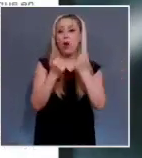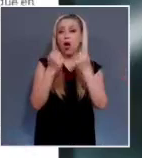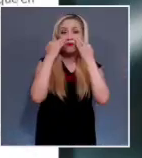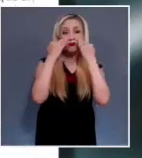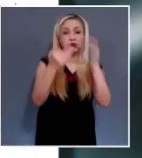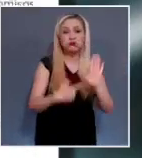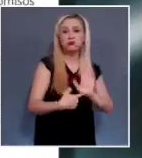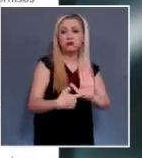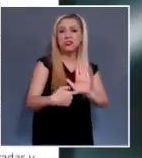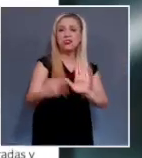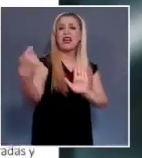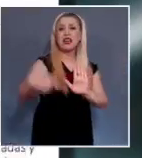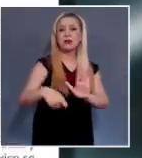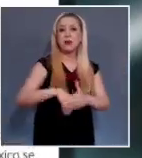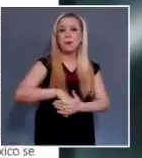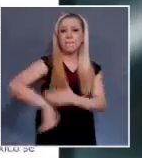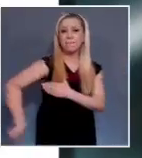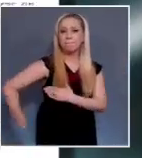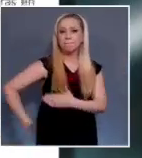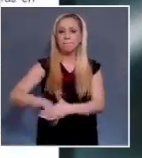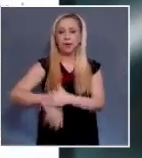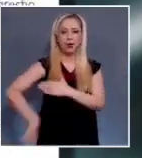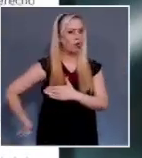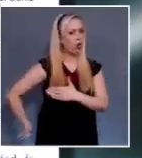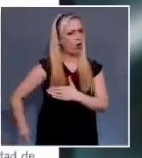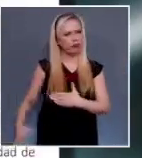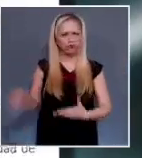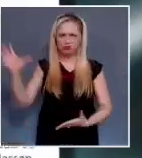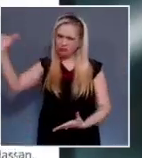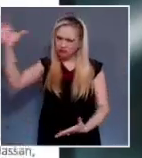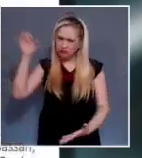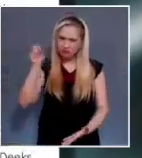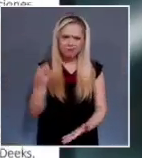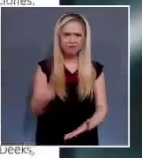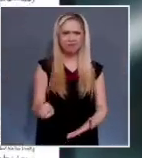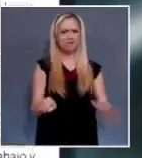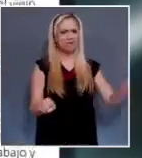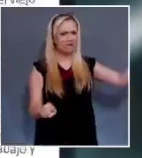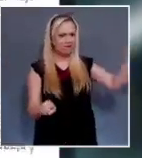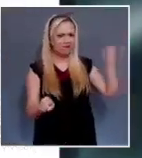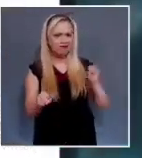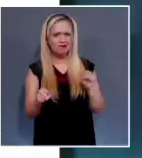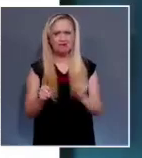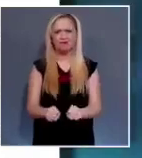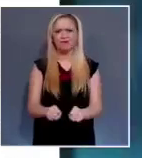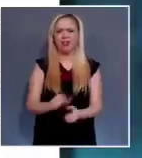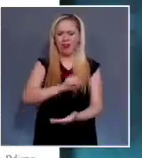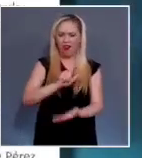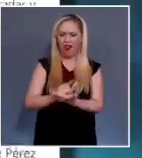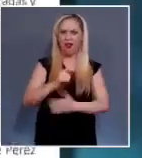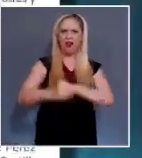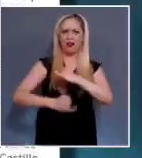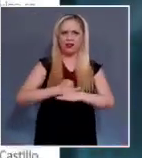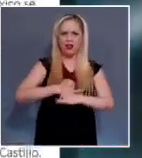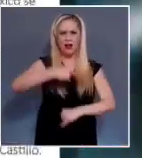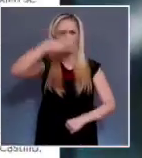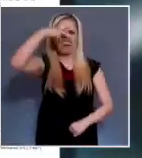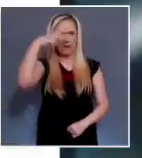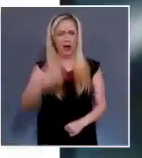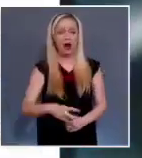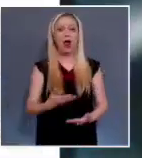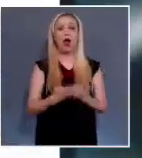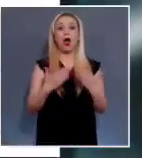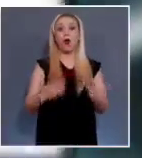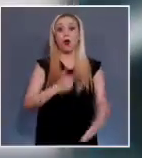derecho nacional, sino internacional. Durante el encuentro que sostuvieron operadores del sistema con una delegación canadiense para evaluar los avances